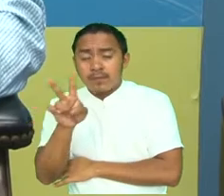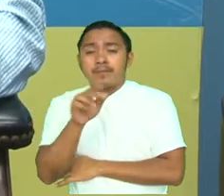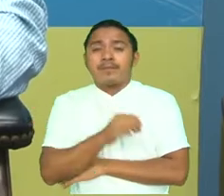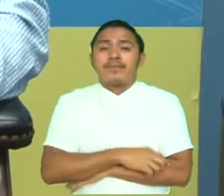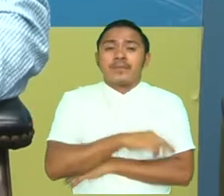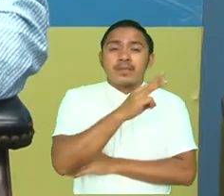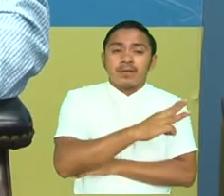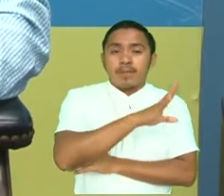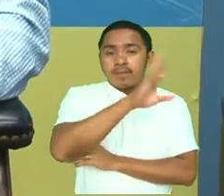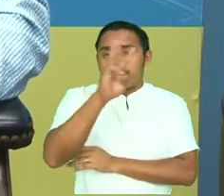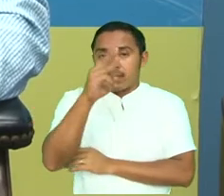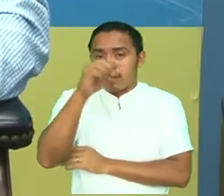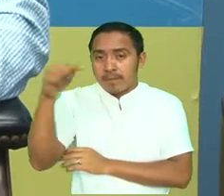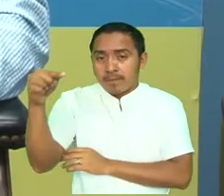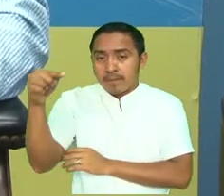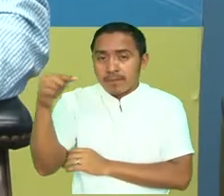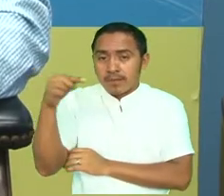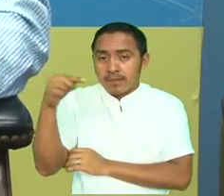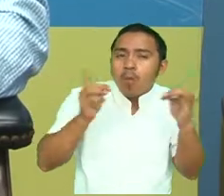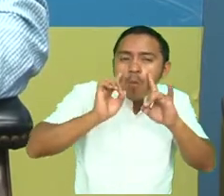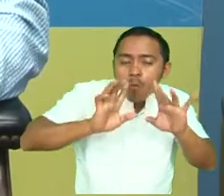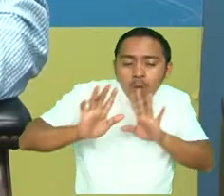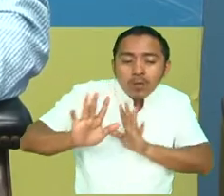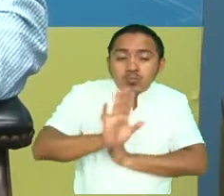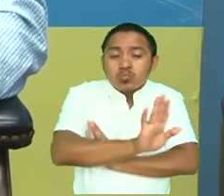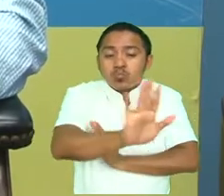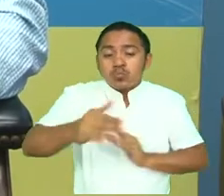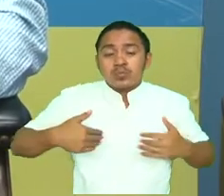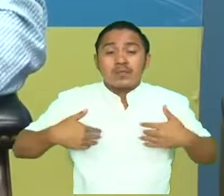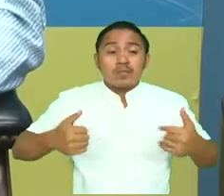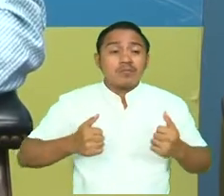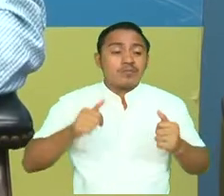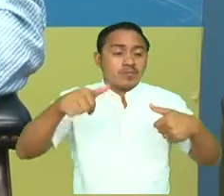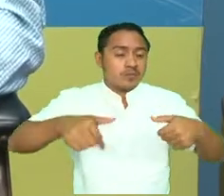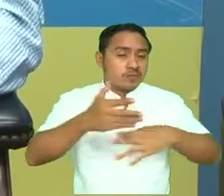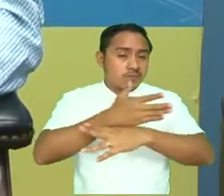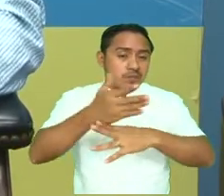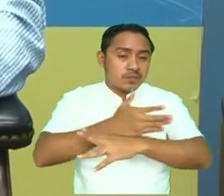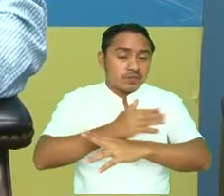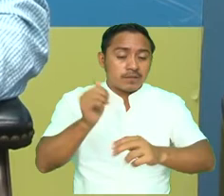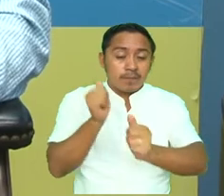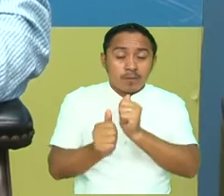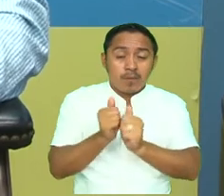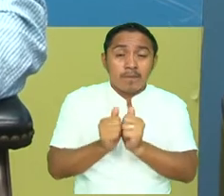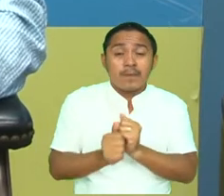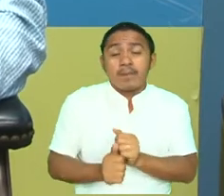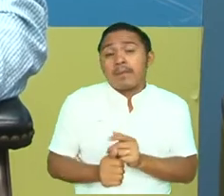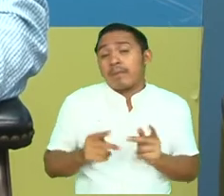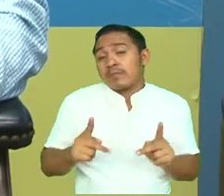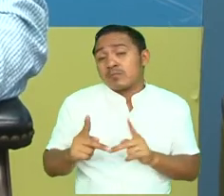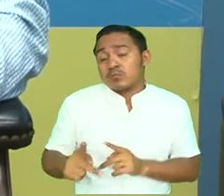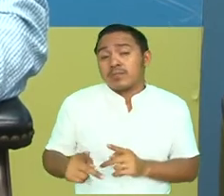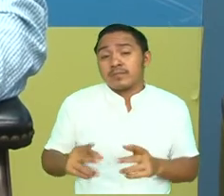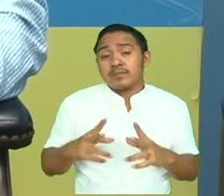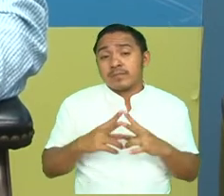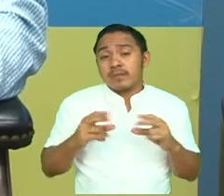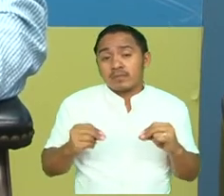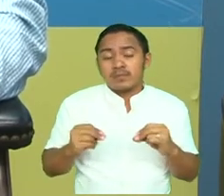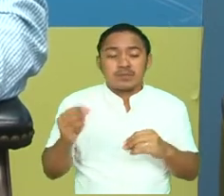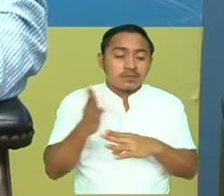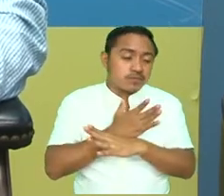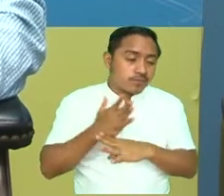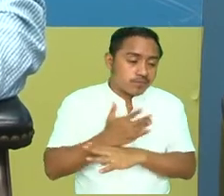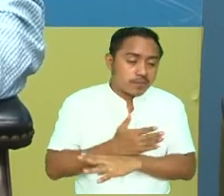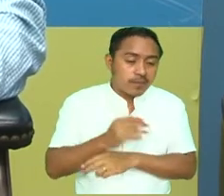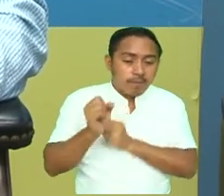media, para hablar sobre el cuidado de tu salud. Nosotros hablamos de aquellos padecimientos que afectan a la población nicaragüense en sus